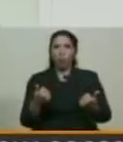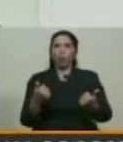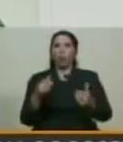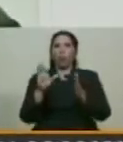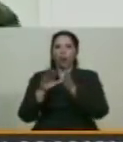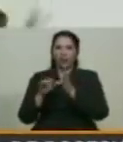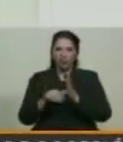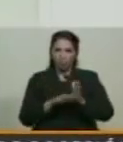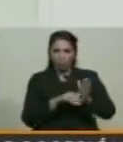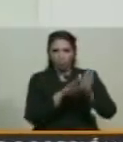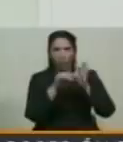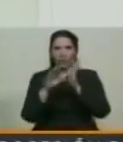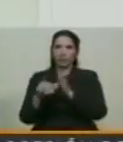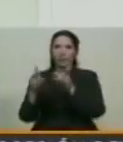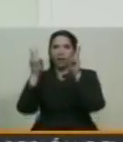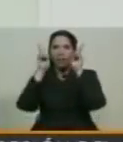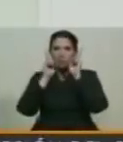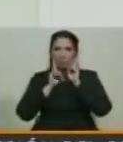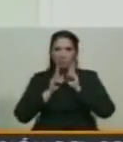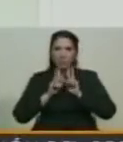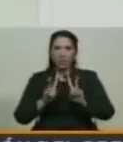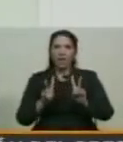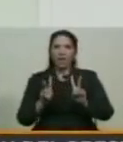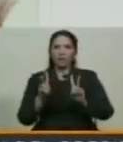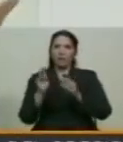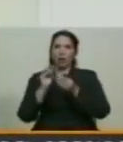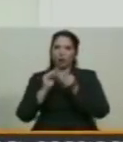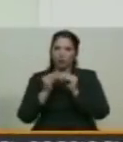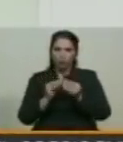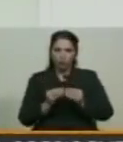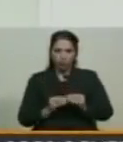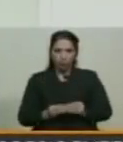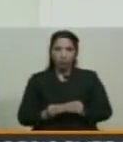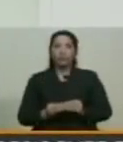delincuencia, de limpieza, de mantenimiento,